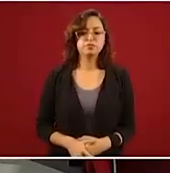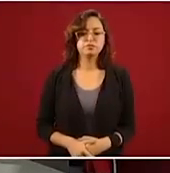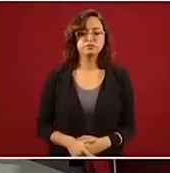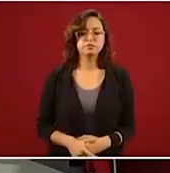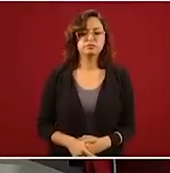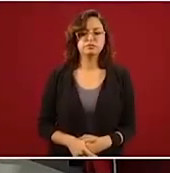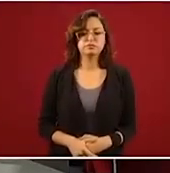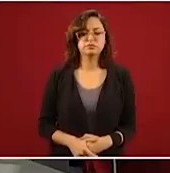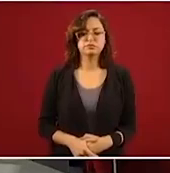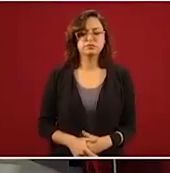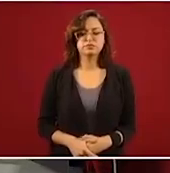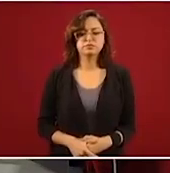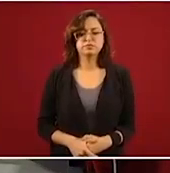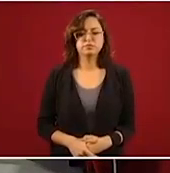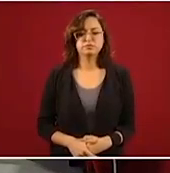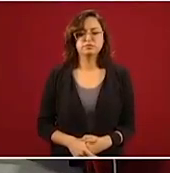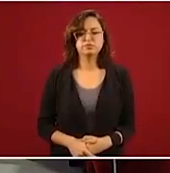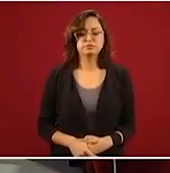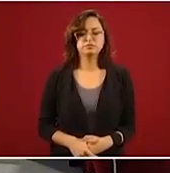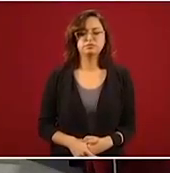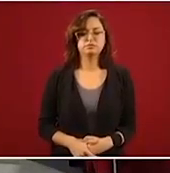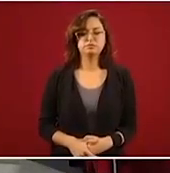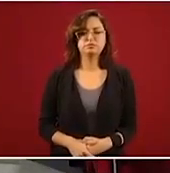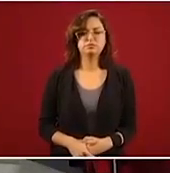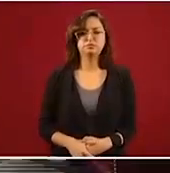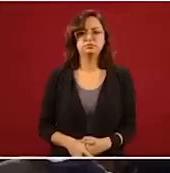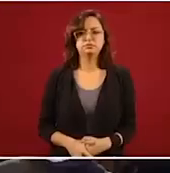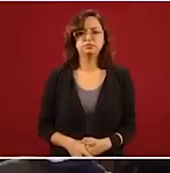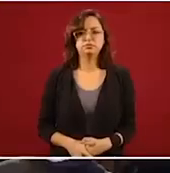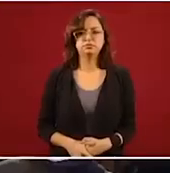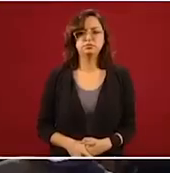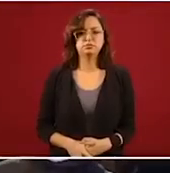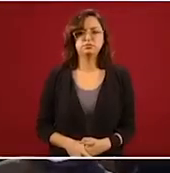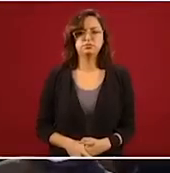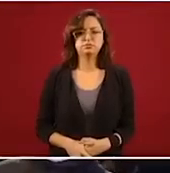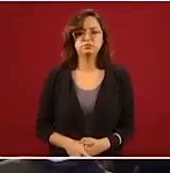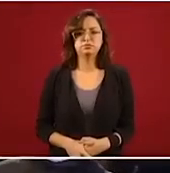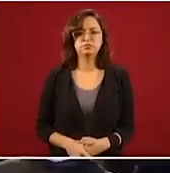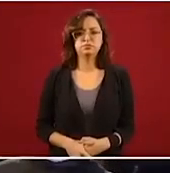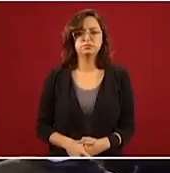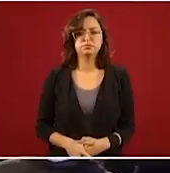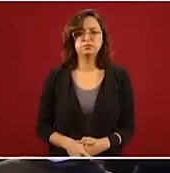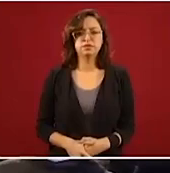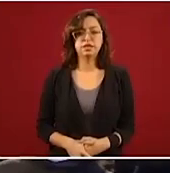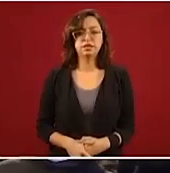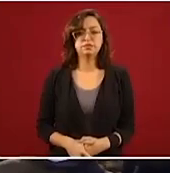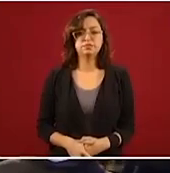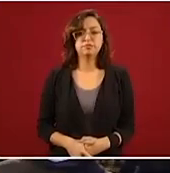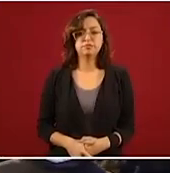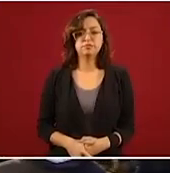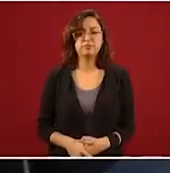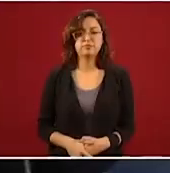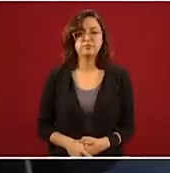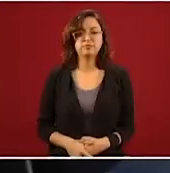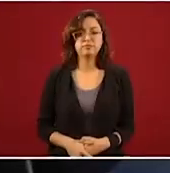Calderón 110 reformas, Ernesto Zedillo 177 reformas y Miguel de la Madrid 66